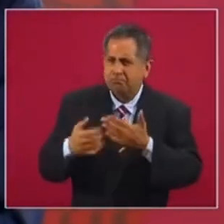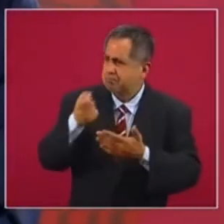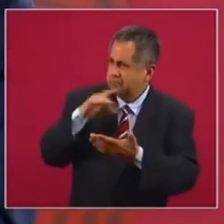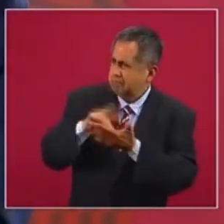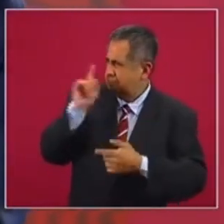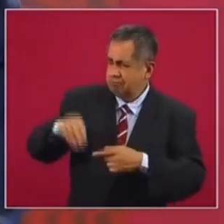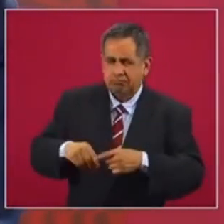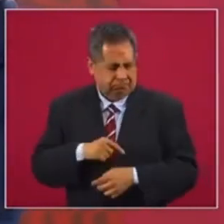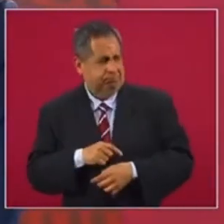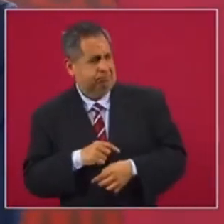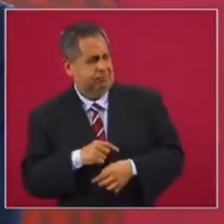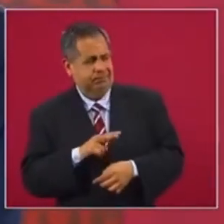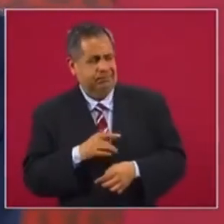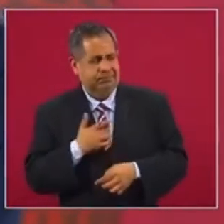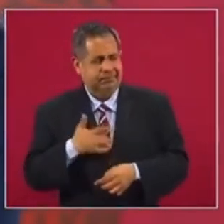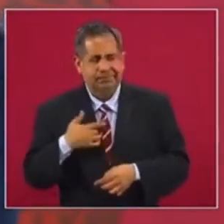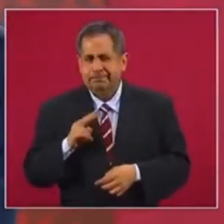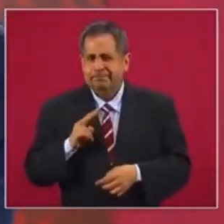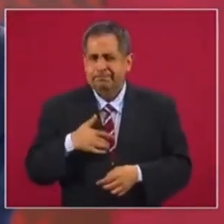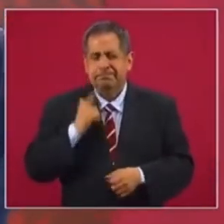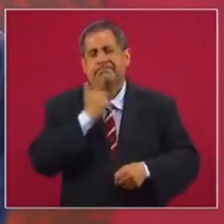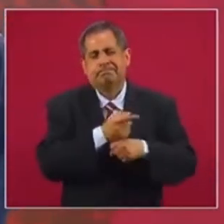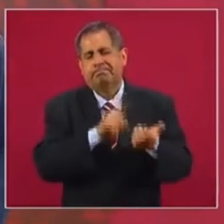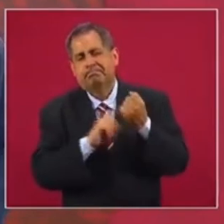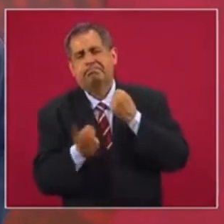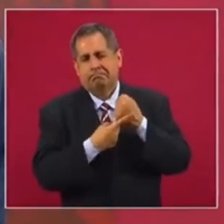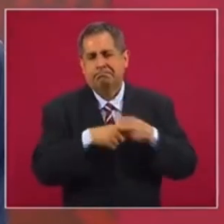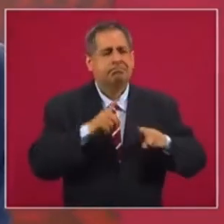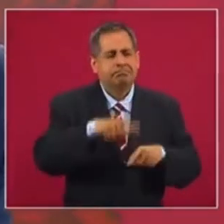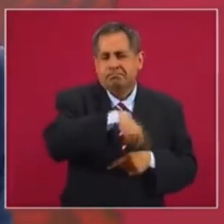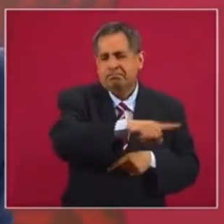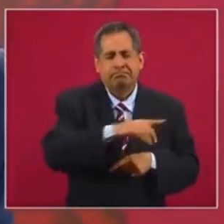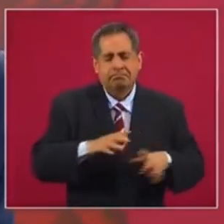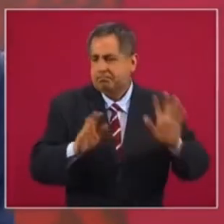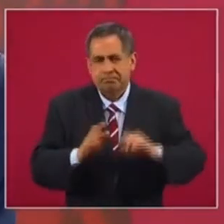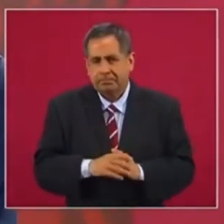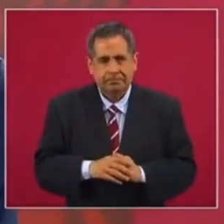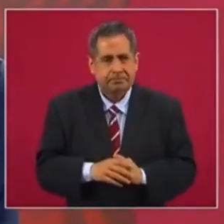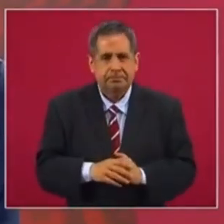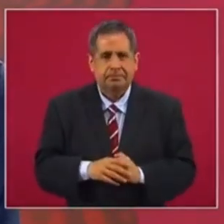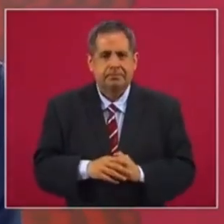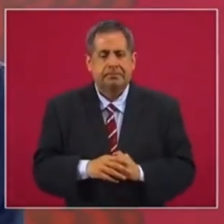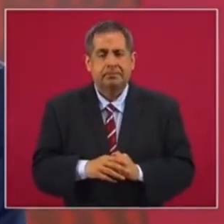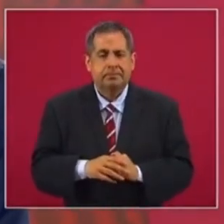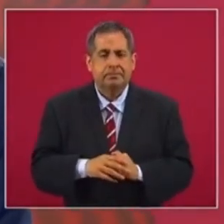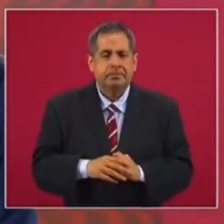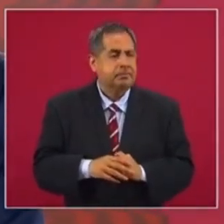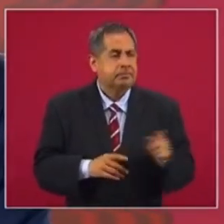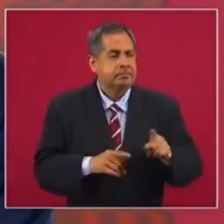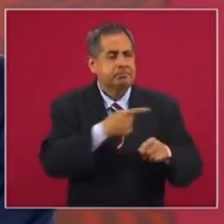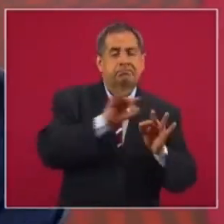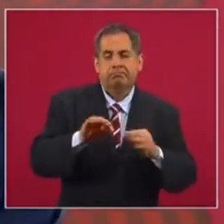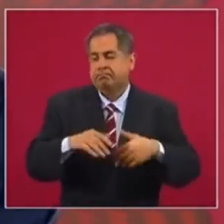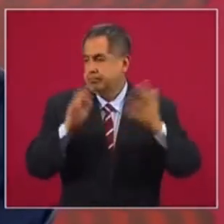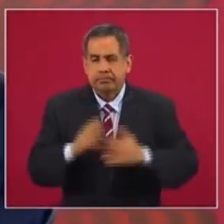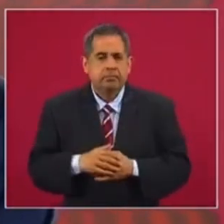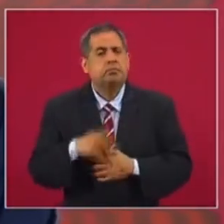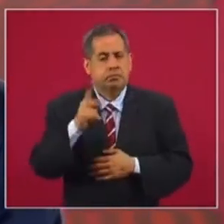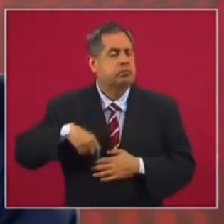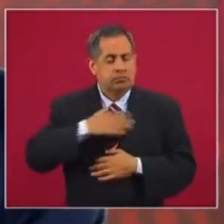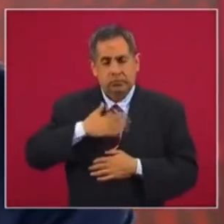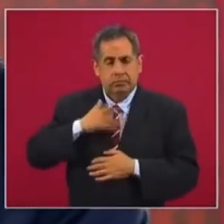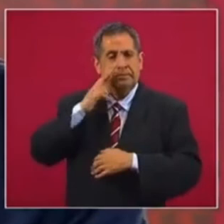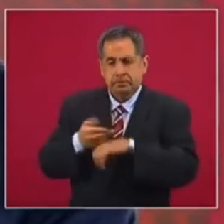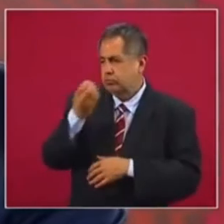los medicamentos. Y los vi y me di cuenta de que estaban pues muy influenciados. De todas formas, nosotros